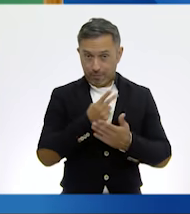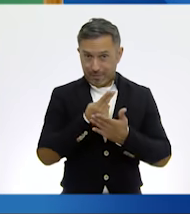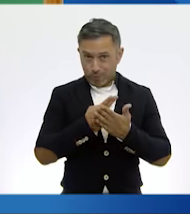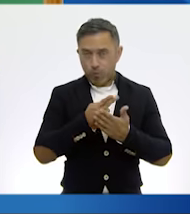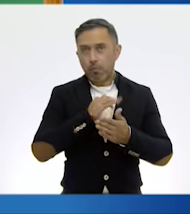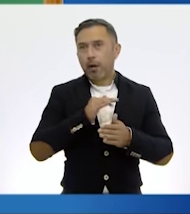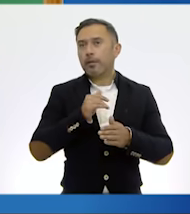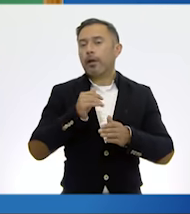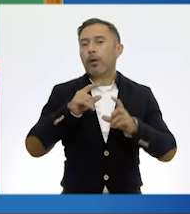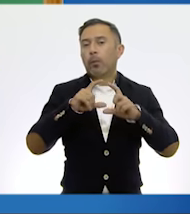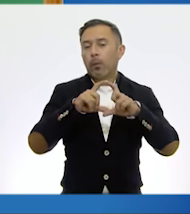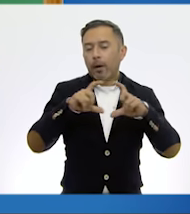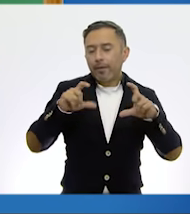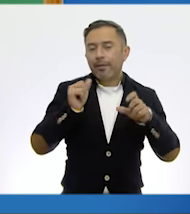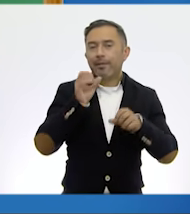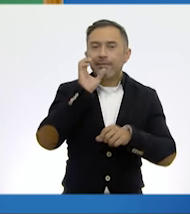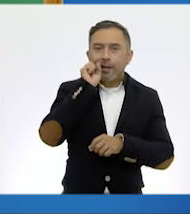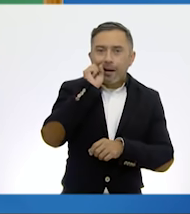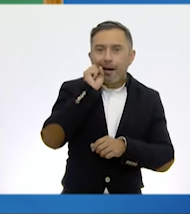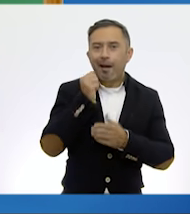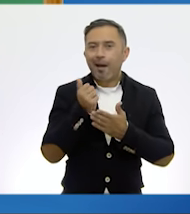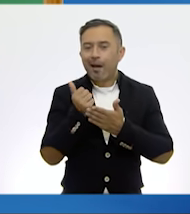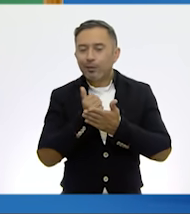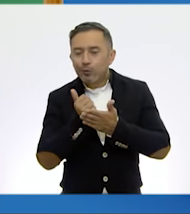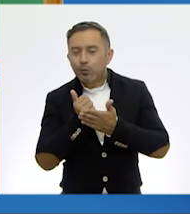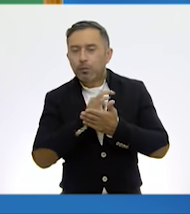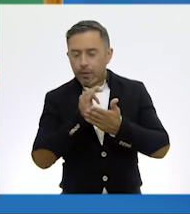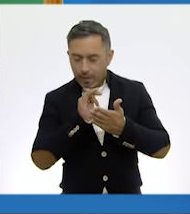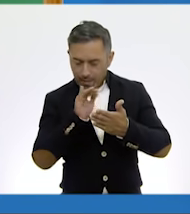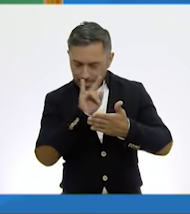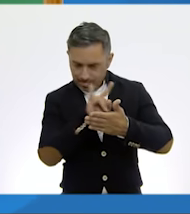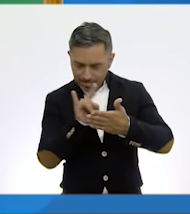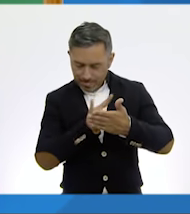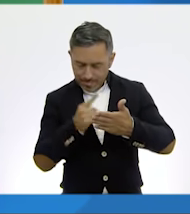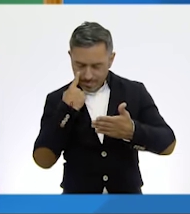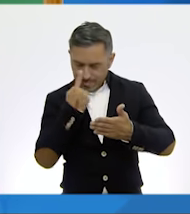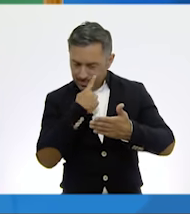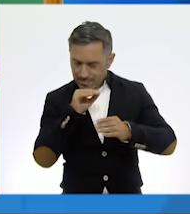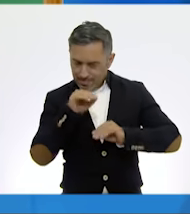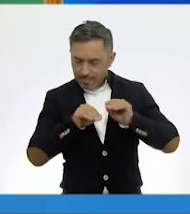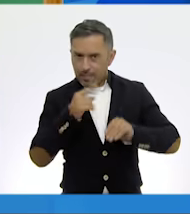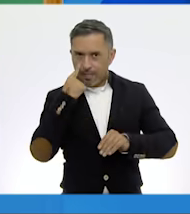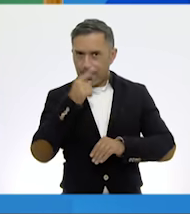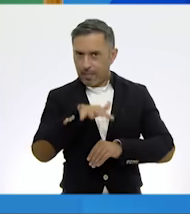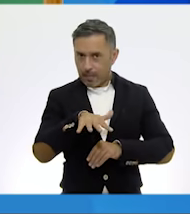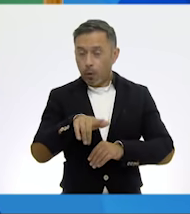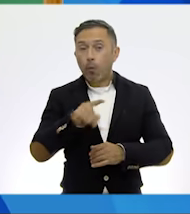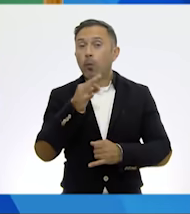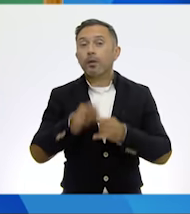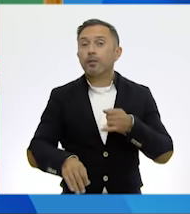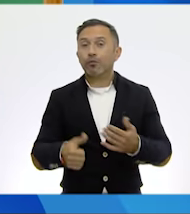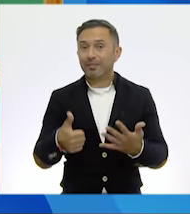naranja, un cuadro azul. Le daban color a las hojas. Y el último es echar a volar la imaginación y la creatividad.